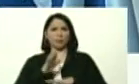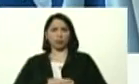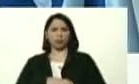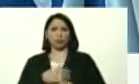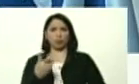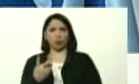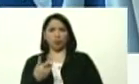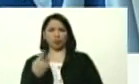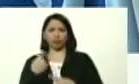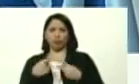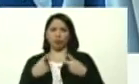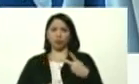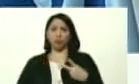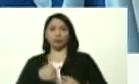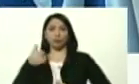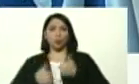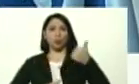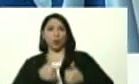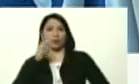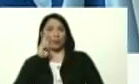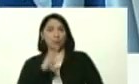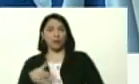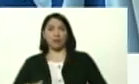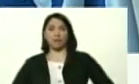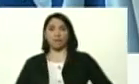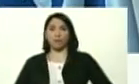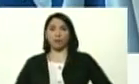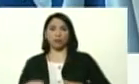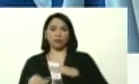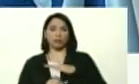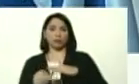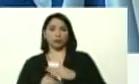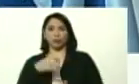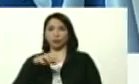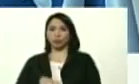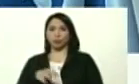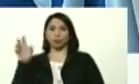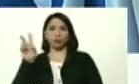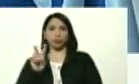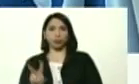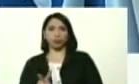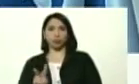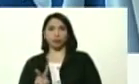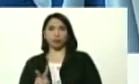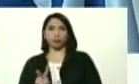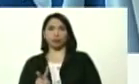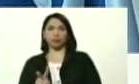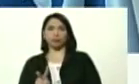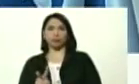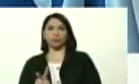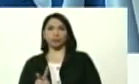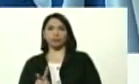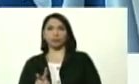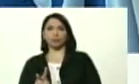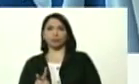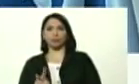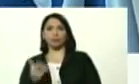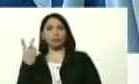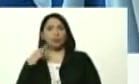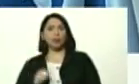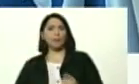en los cuales se refleja el esfuerzo de las instituciones del Estado venezolano por imponer